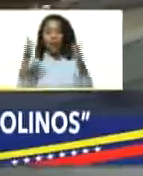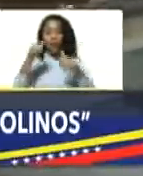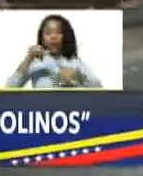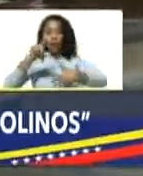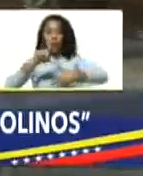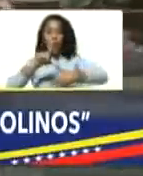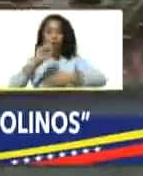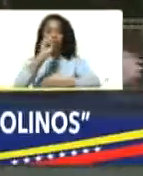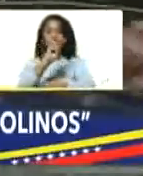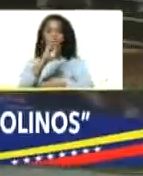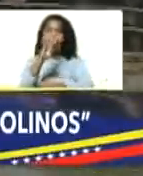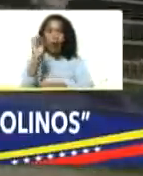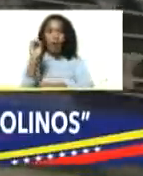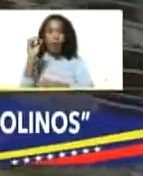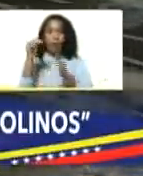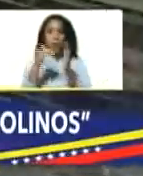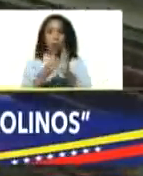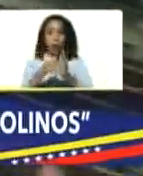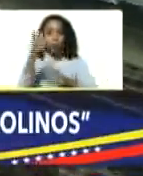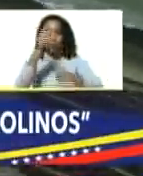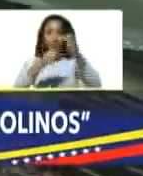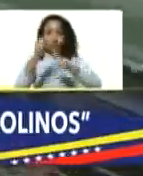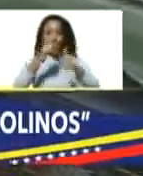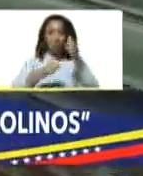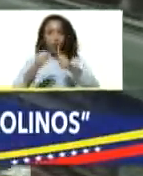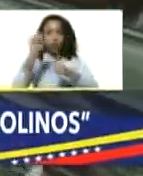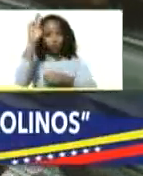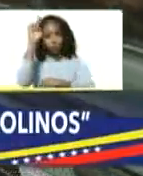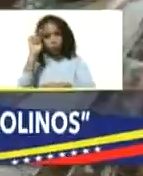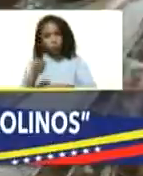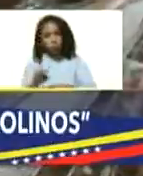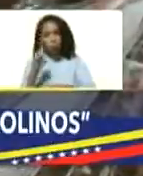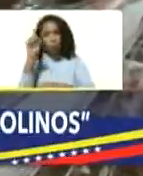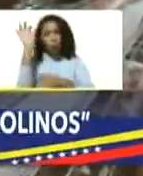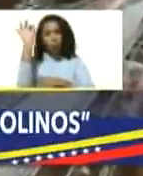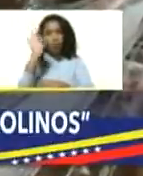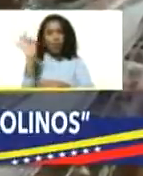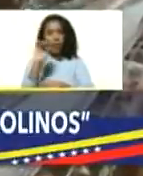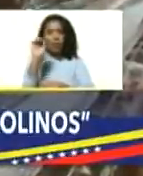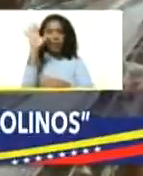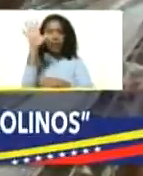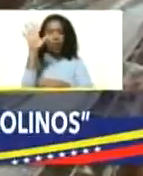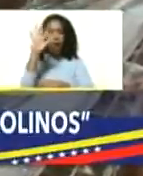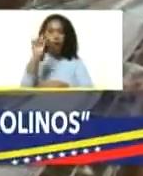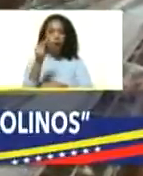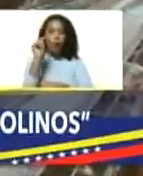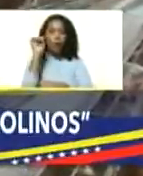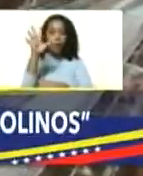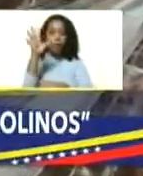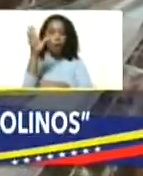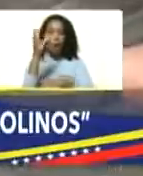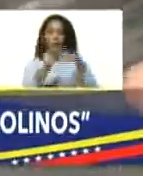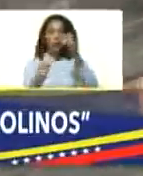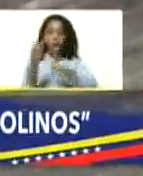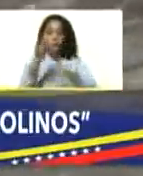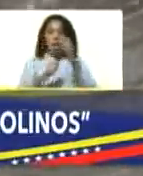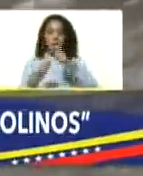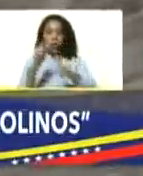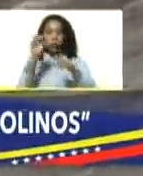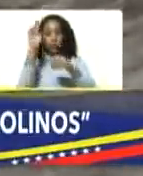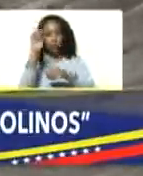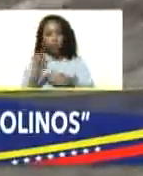240.000 búfalas que se ordenan diariamente con un promedio de 55 litros de leche díaz